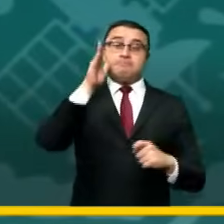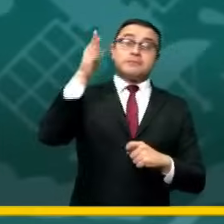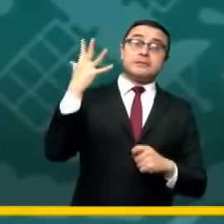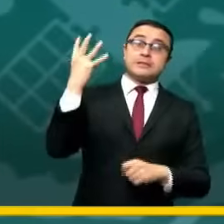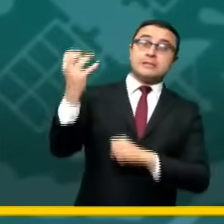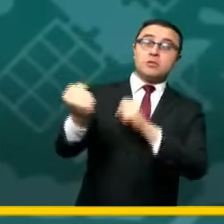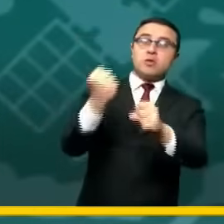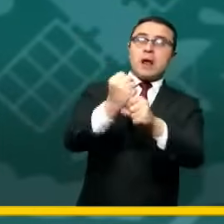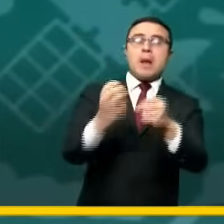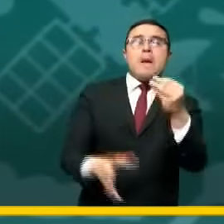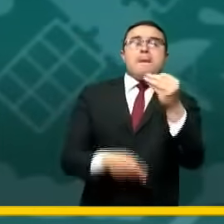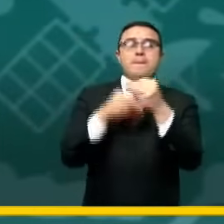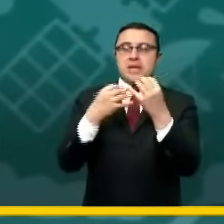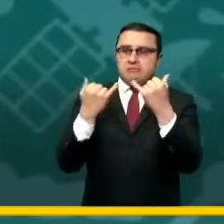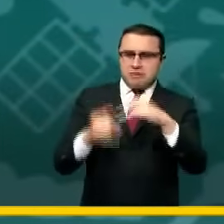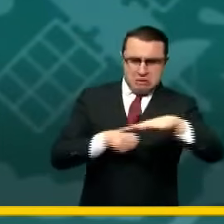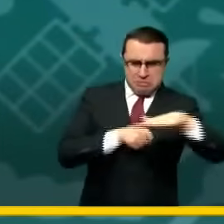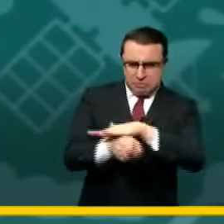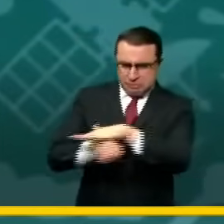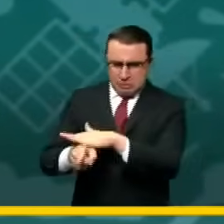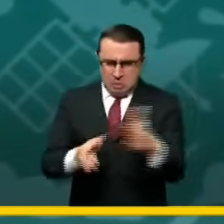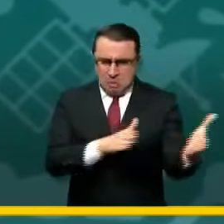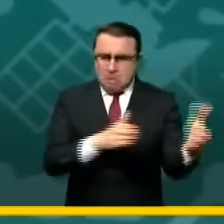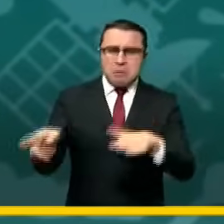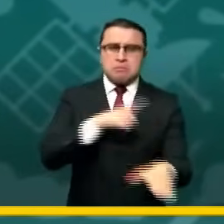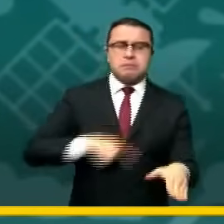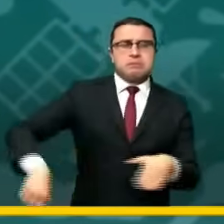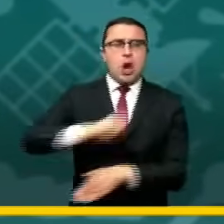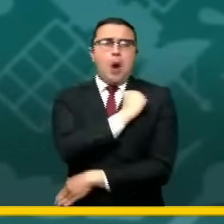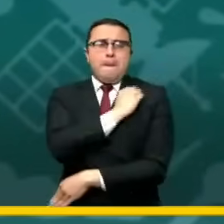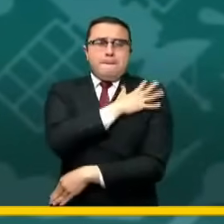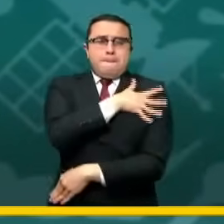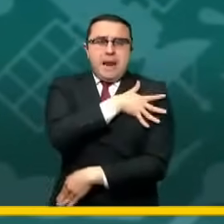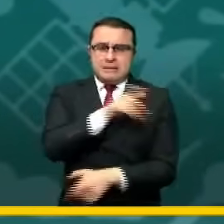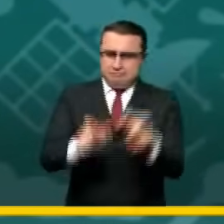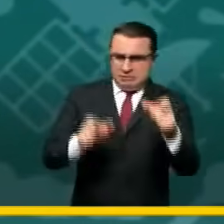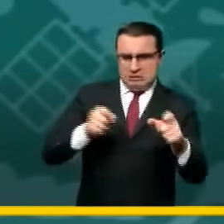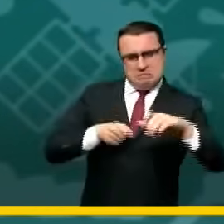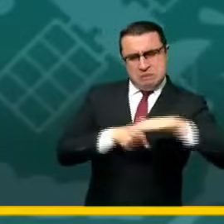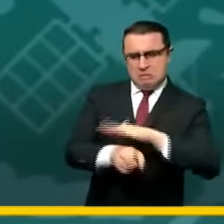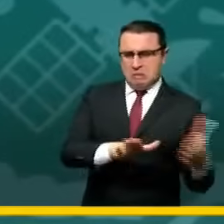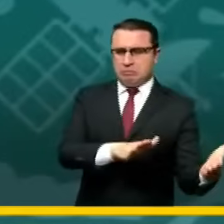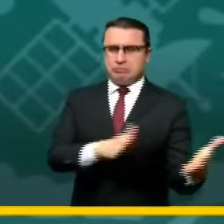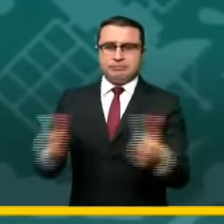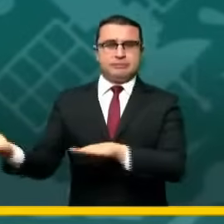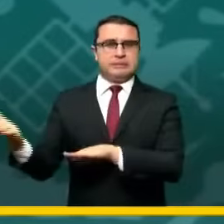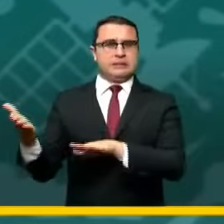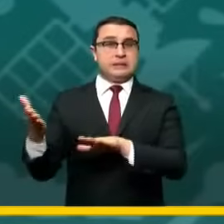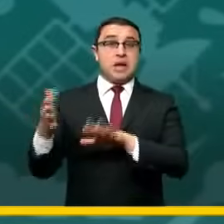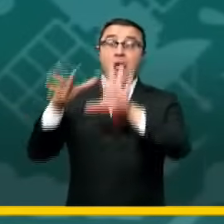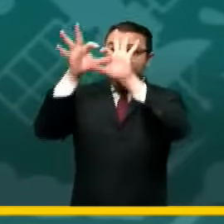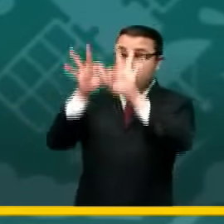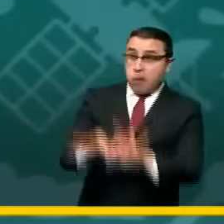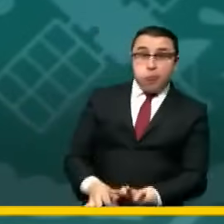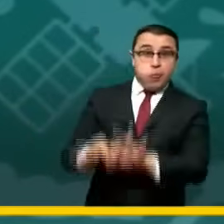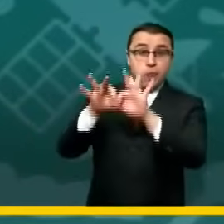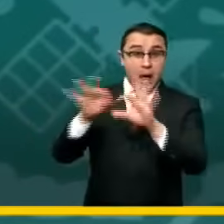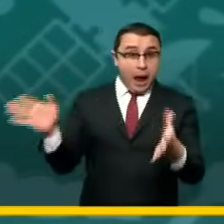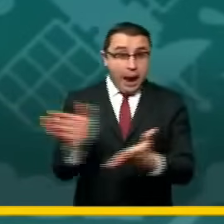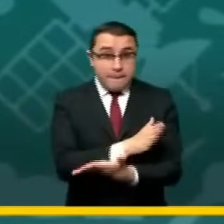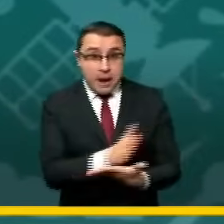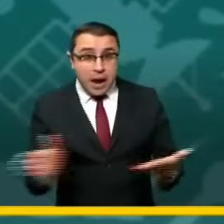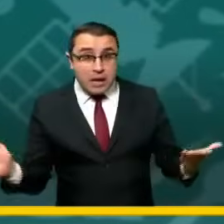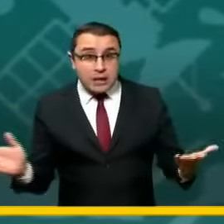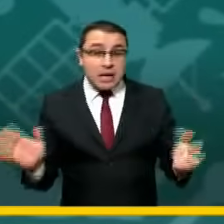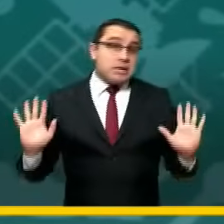actual genocidio al pueblo palestino. ¿Están desconectados estos hechos o podemos